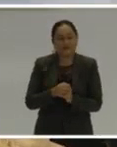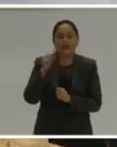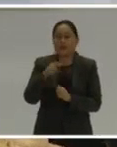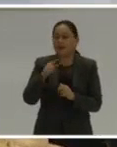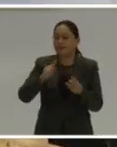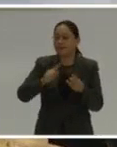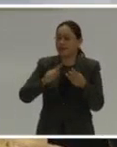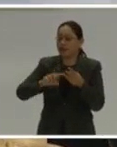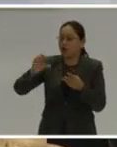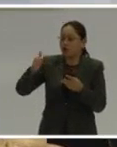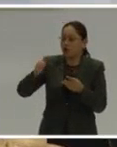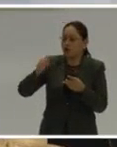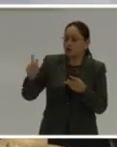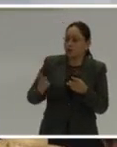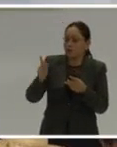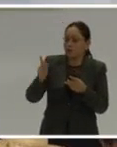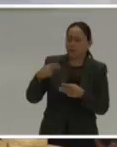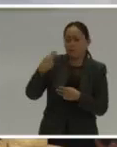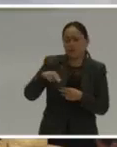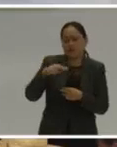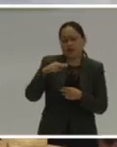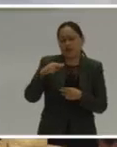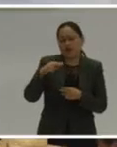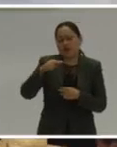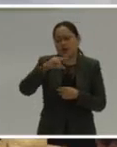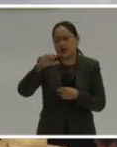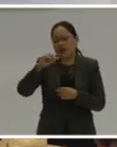pueblo quechua de Rajaypampa, ¿no?